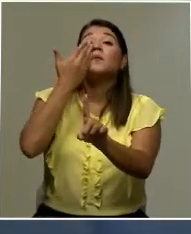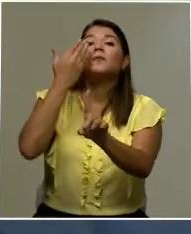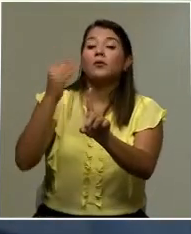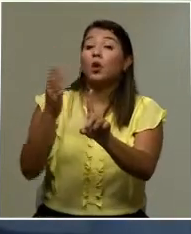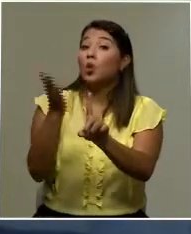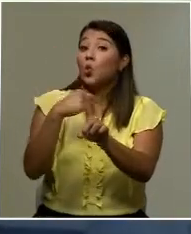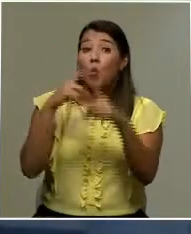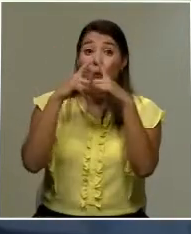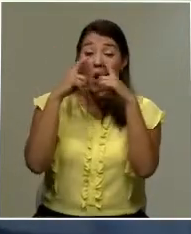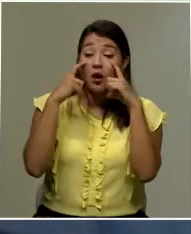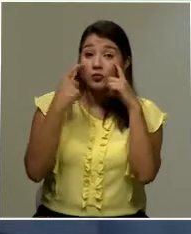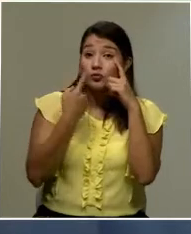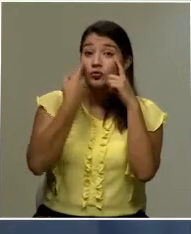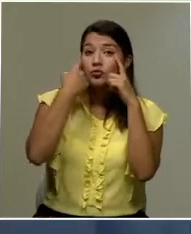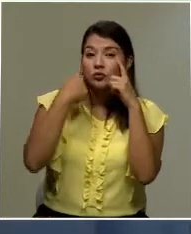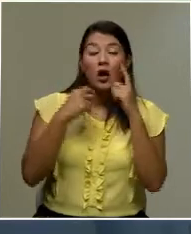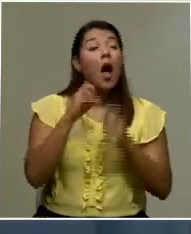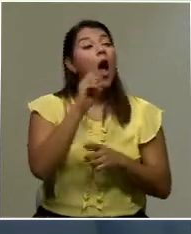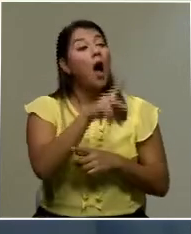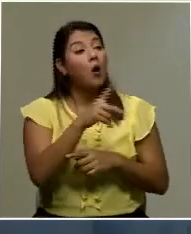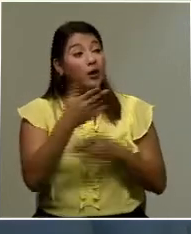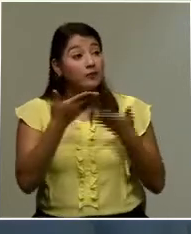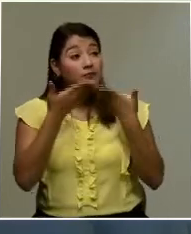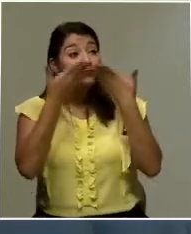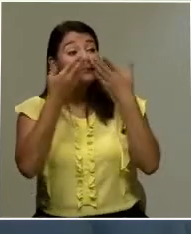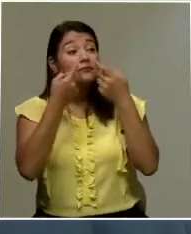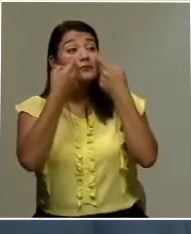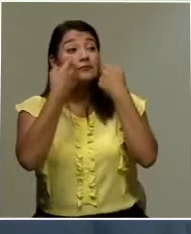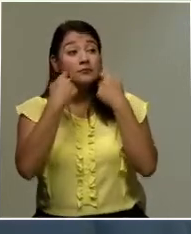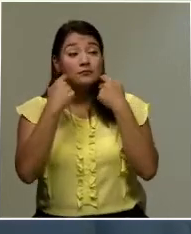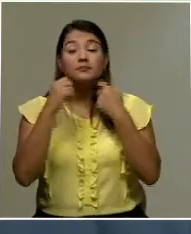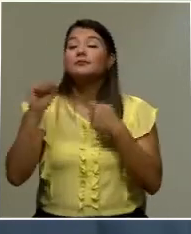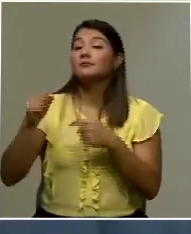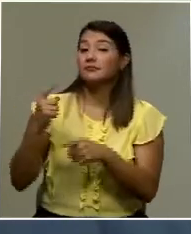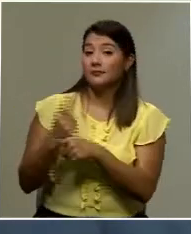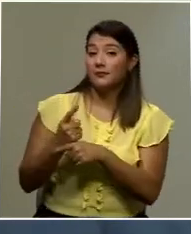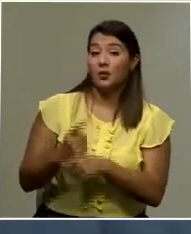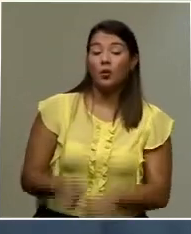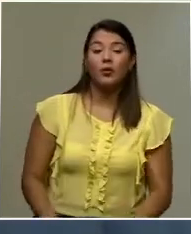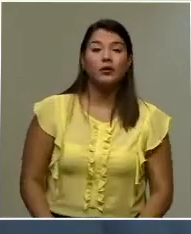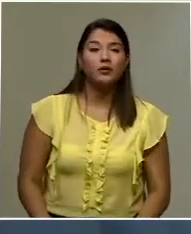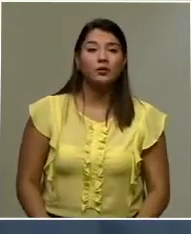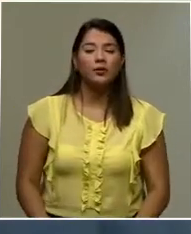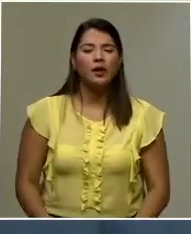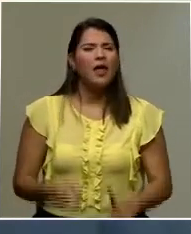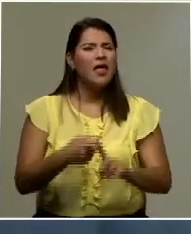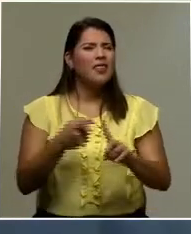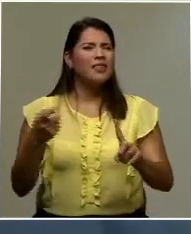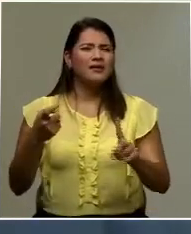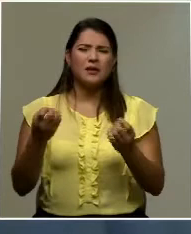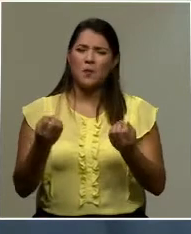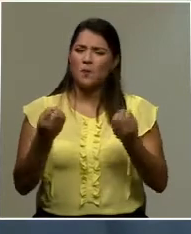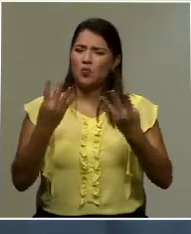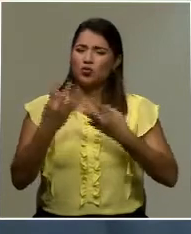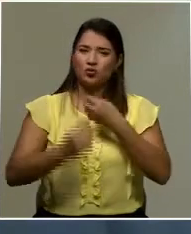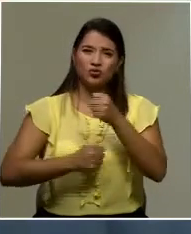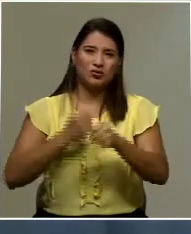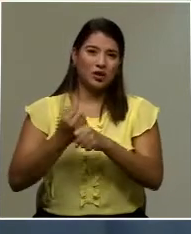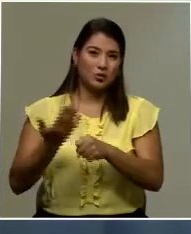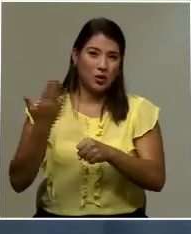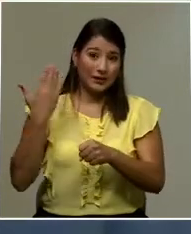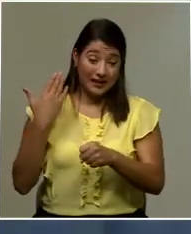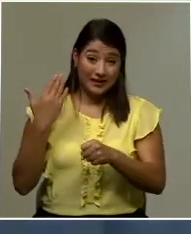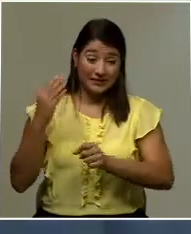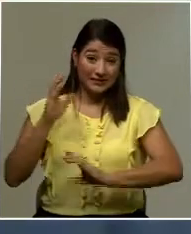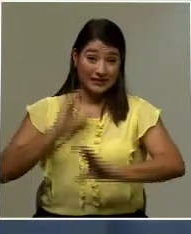¿no? Al inhalarlas. Al inhalarlas, exactamente. Doctor, desde hace décadas, en realidad desde hace décadas, la comunidad